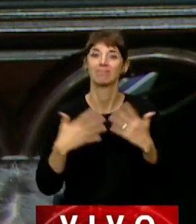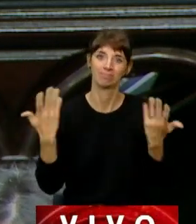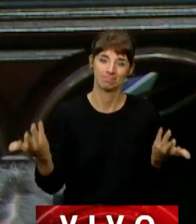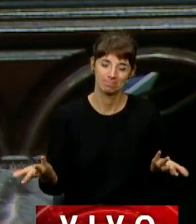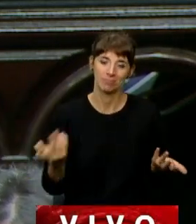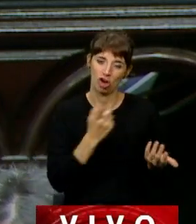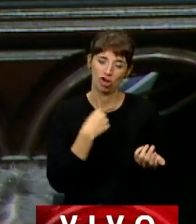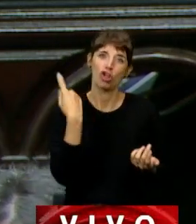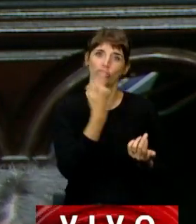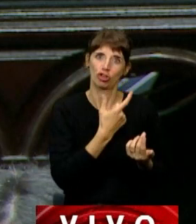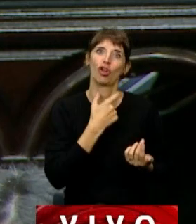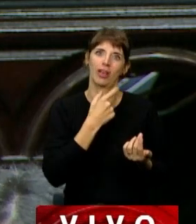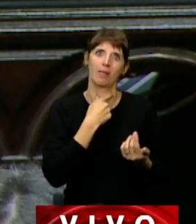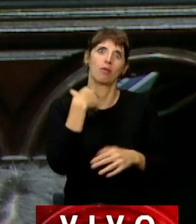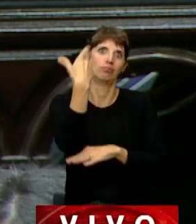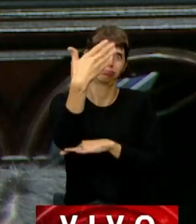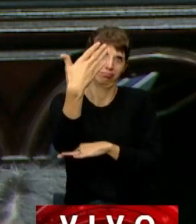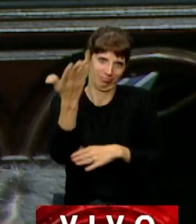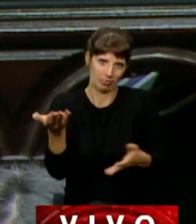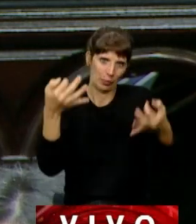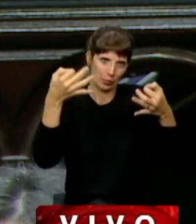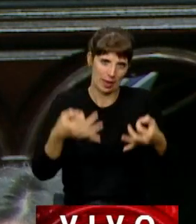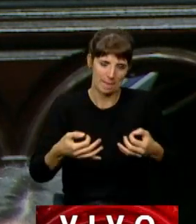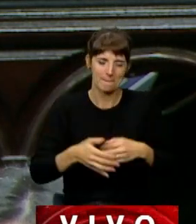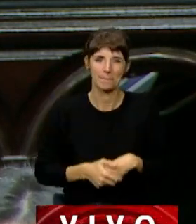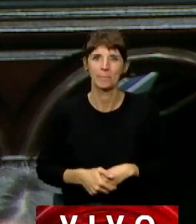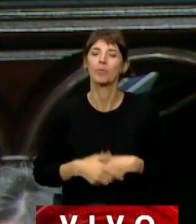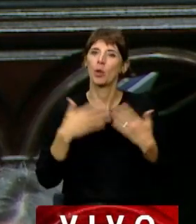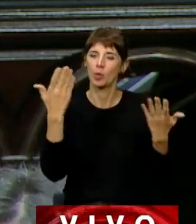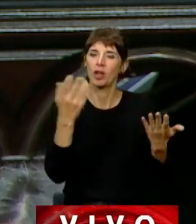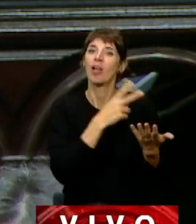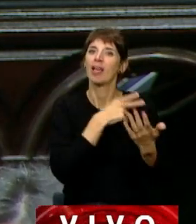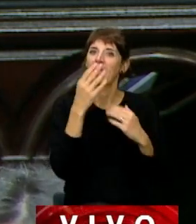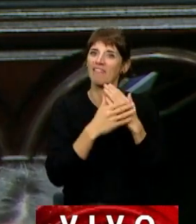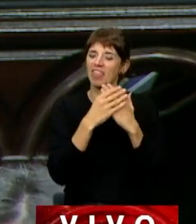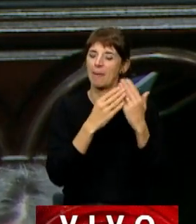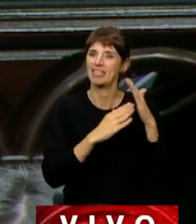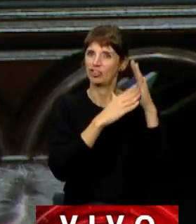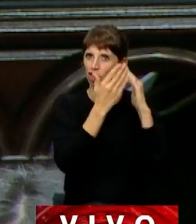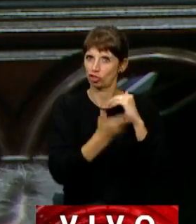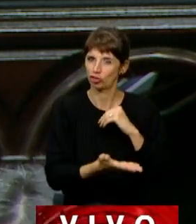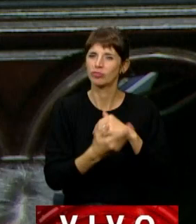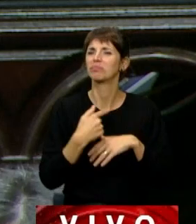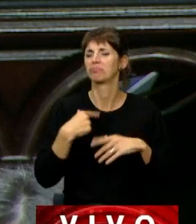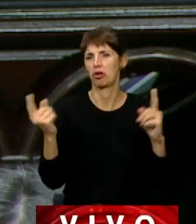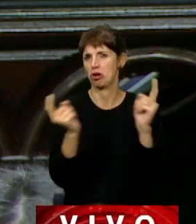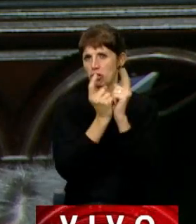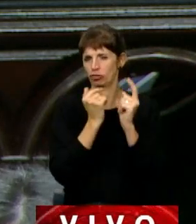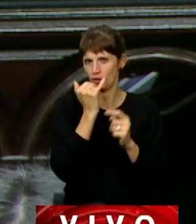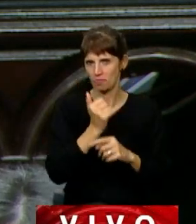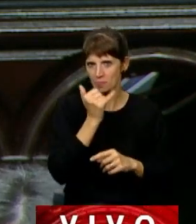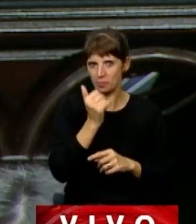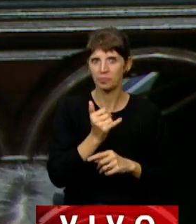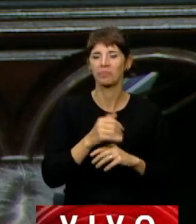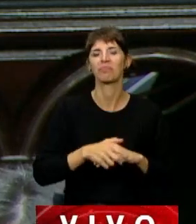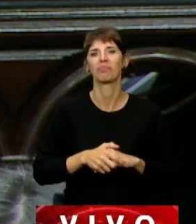nosotros podamos decir lo que tenemos que decir. Bueno, señor jefe de gabinete, muy corto va a ser de mi parte, pero sí quiero